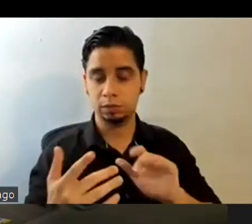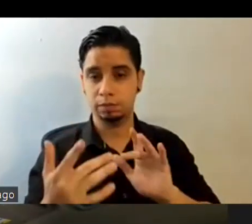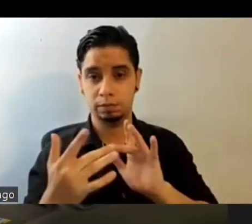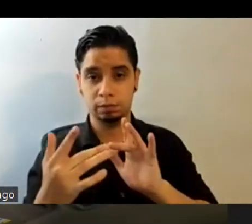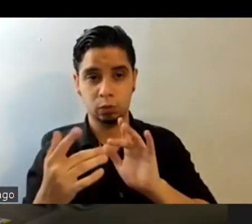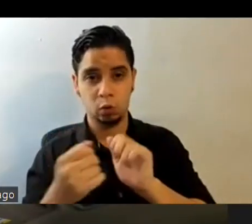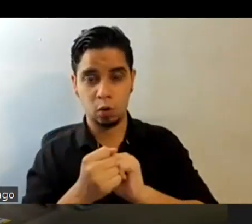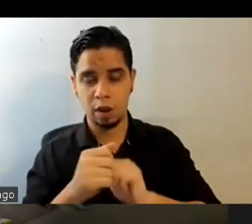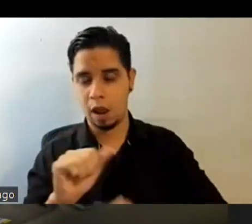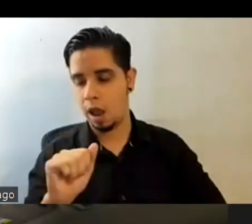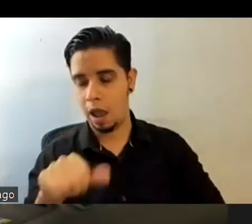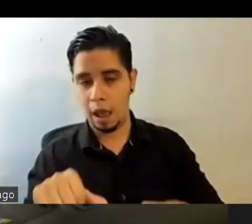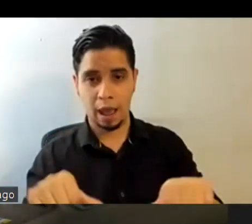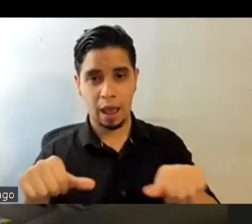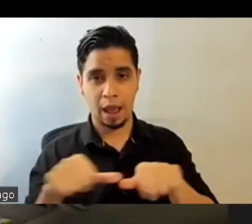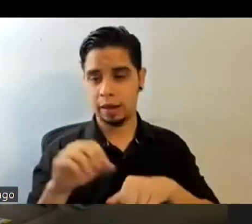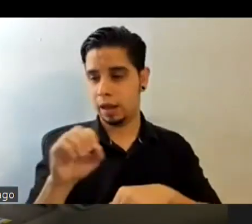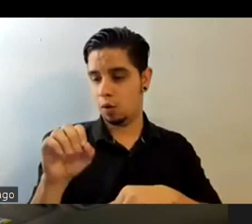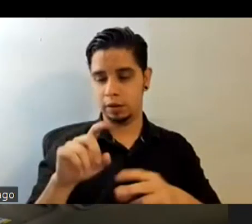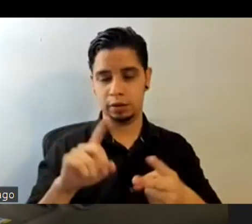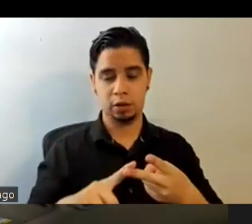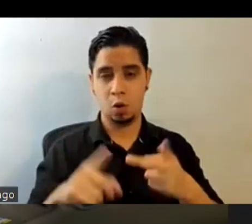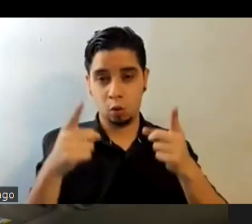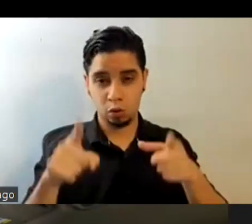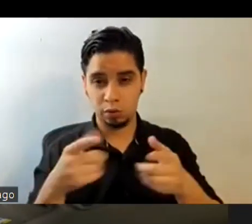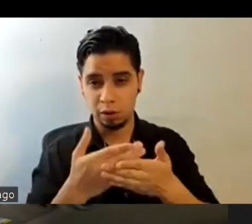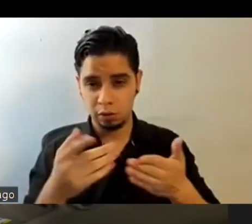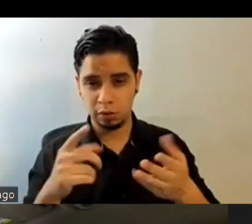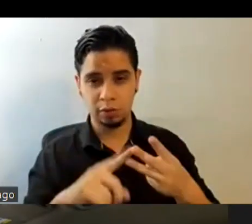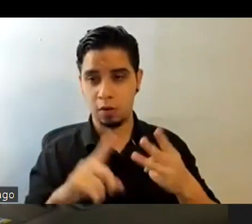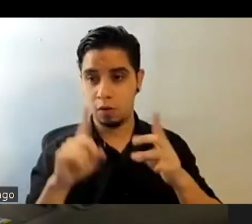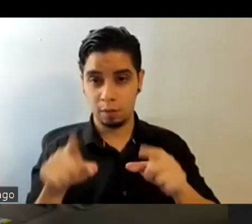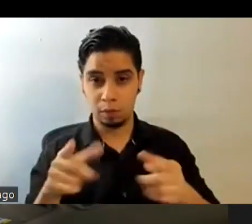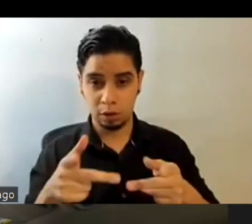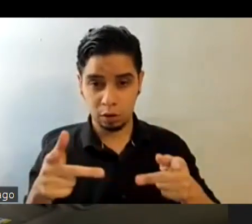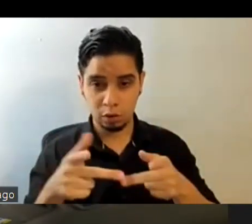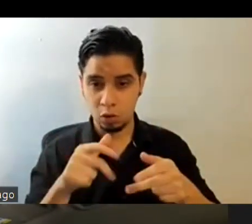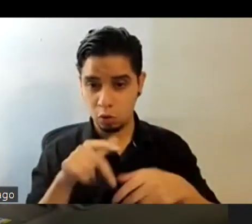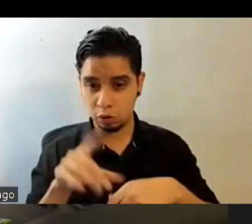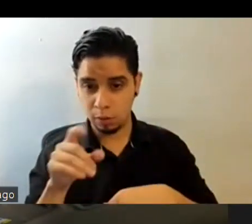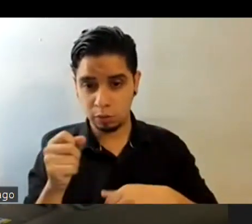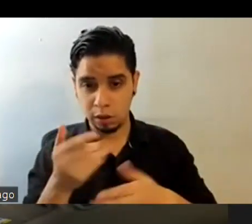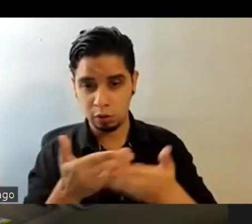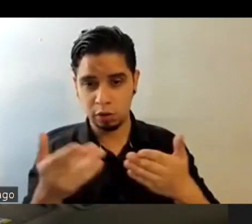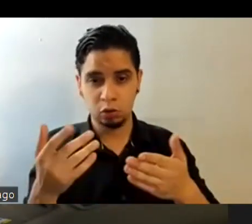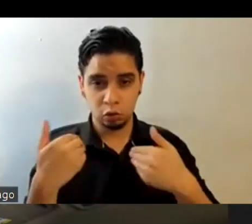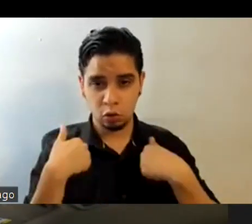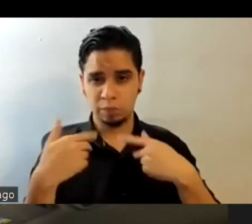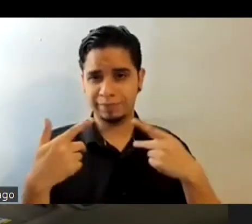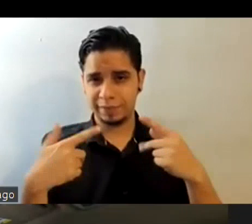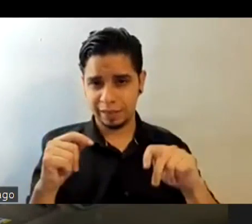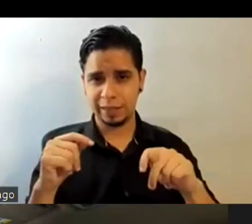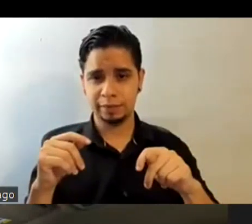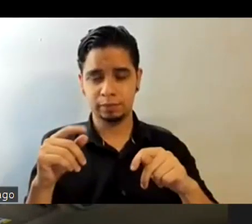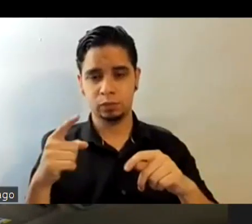oeste, aquí pasó tal cosa, fuimos a tal sitio y no encontramos tal cosa. Entonces yo traté de guardar como casi